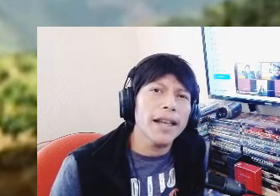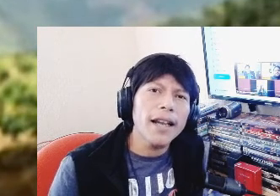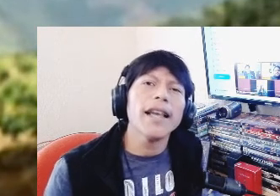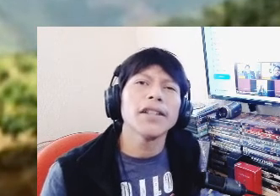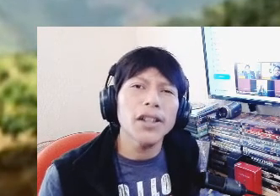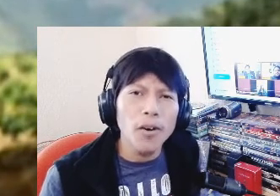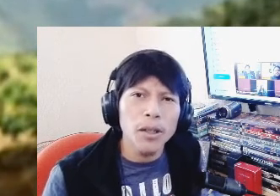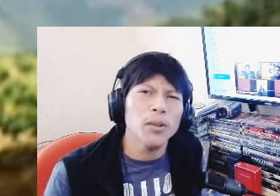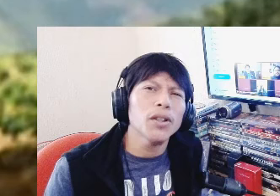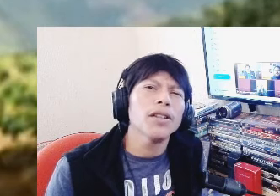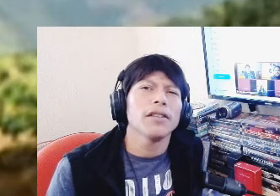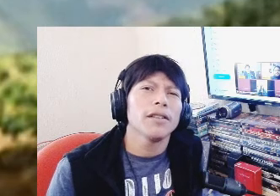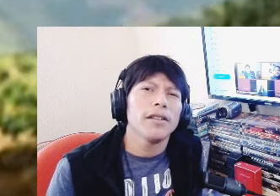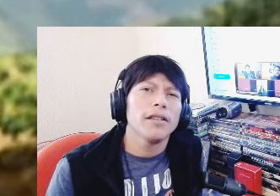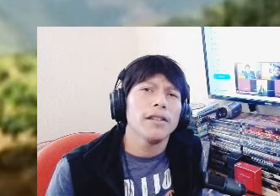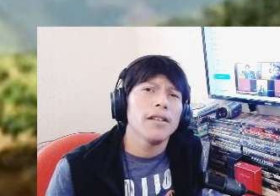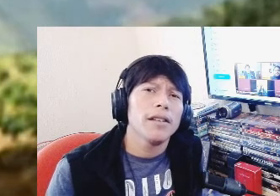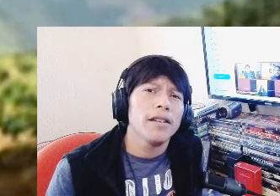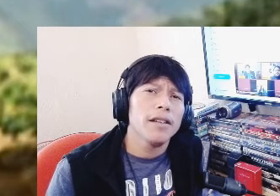para no exagerar, en 5 minutos,